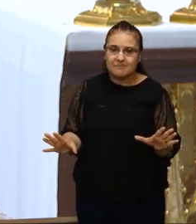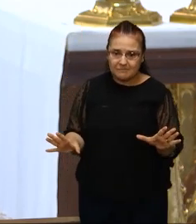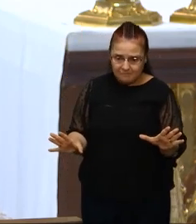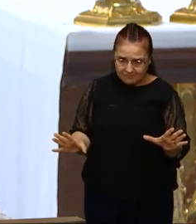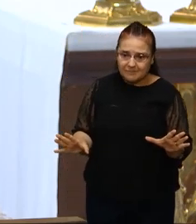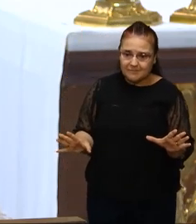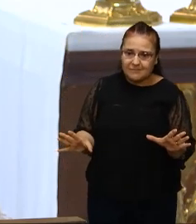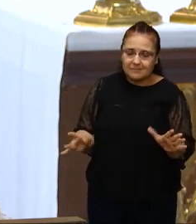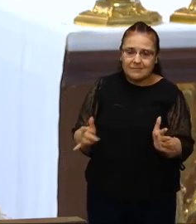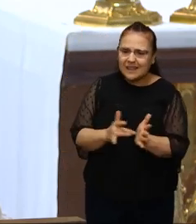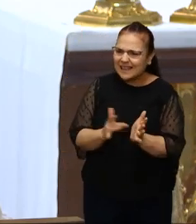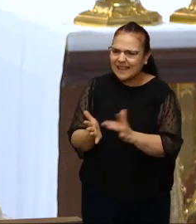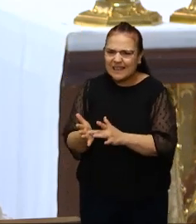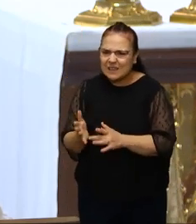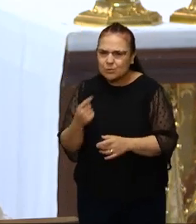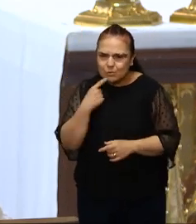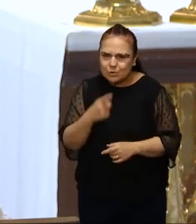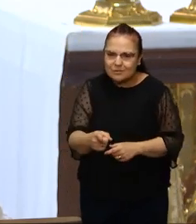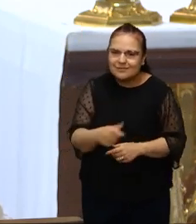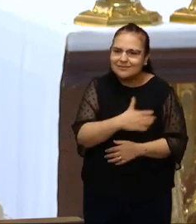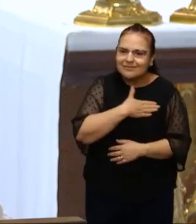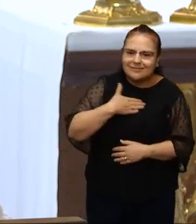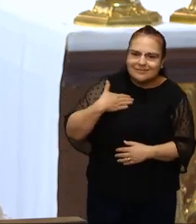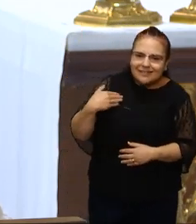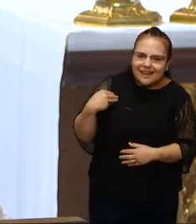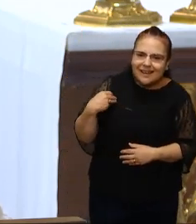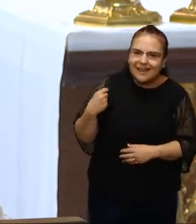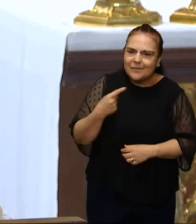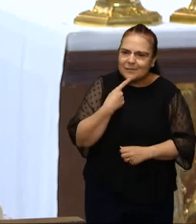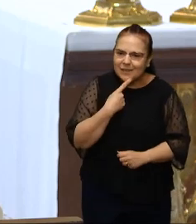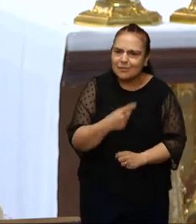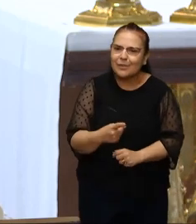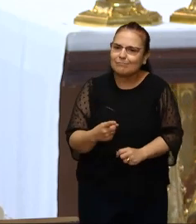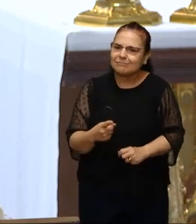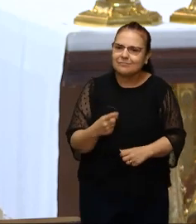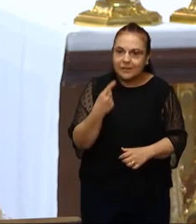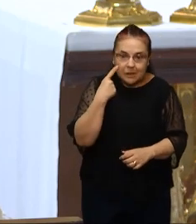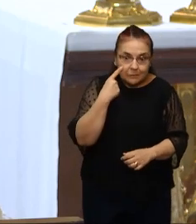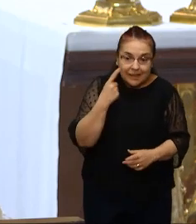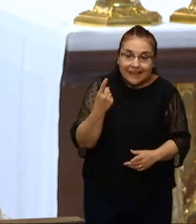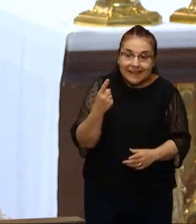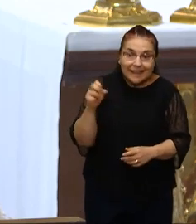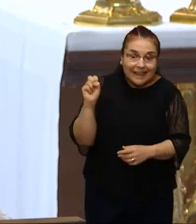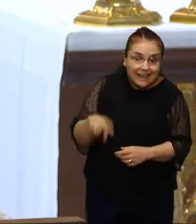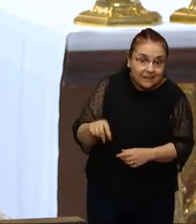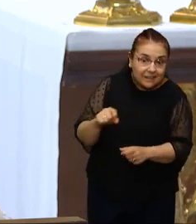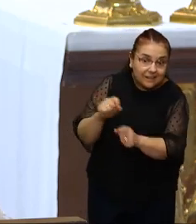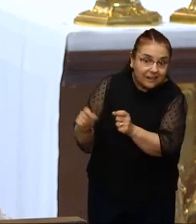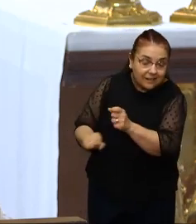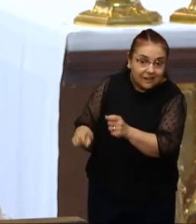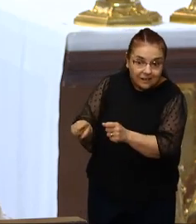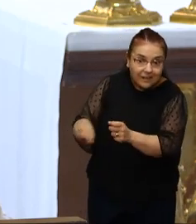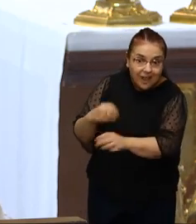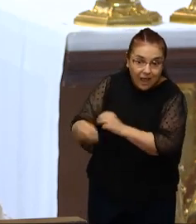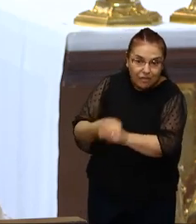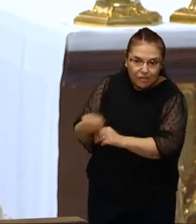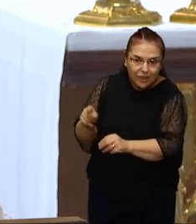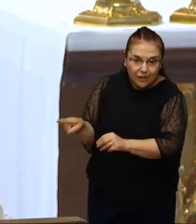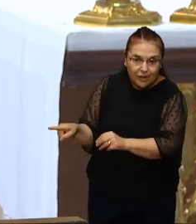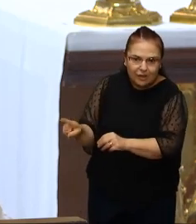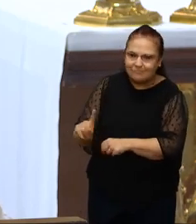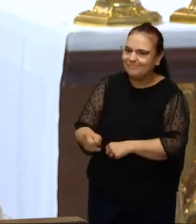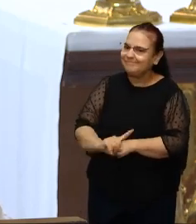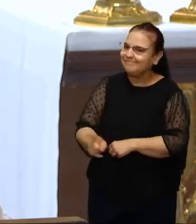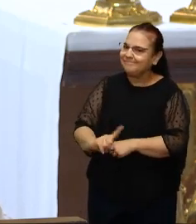Jesús quiere corregir la mirada de los suyos para que se fijen no tanto en quién hace eso,